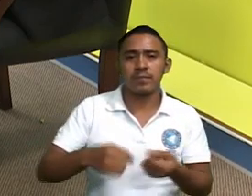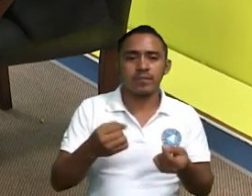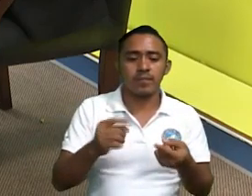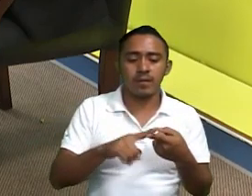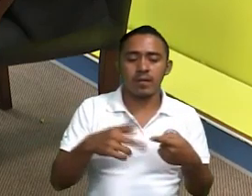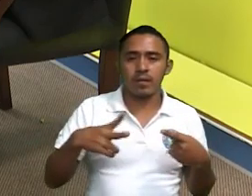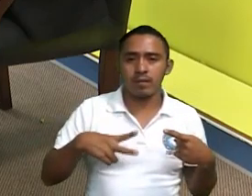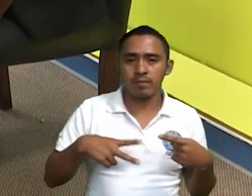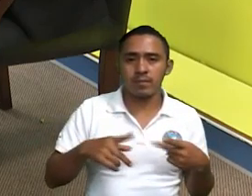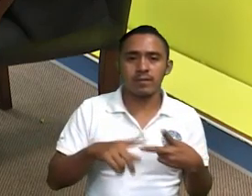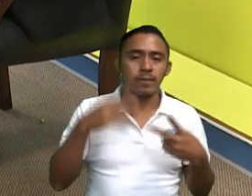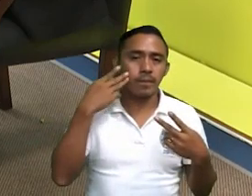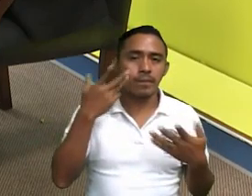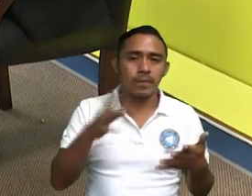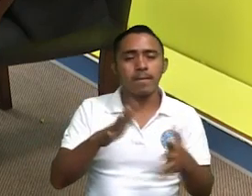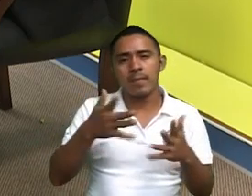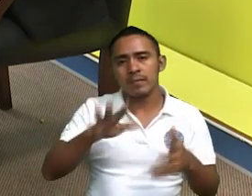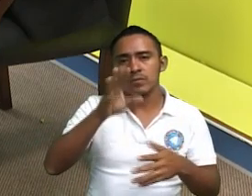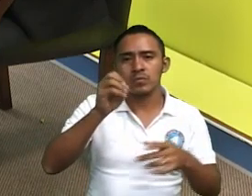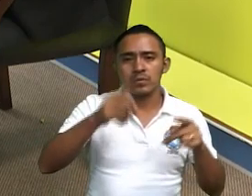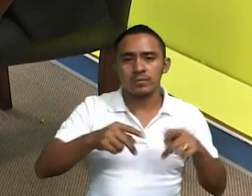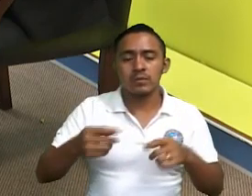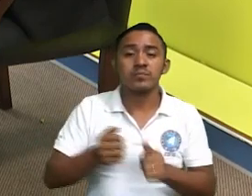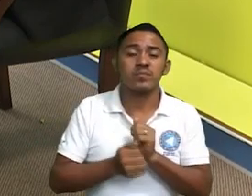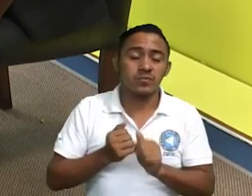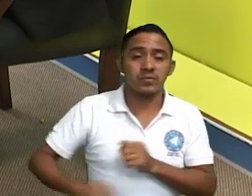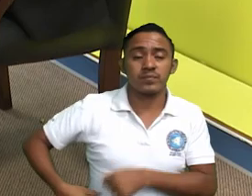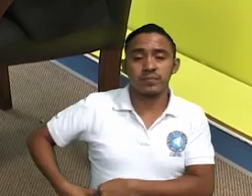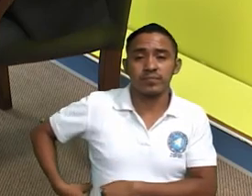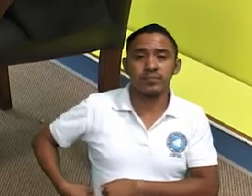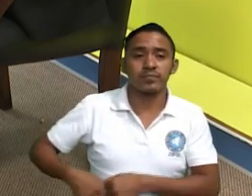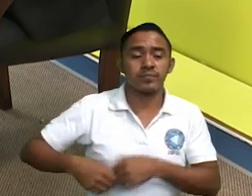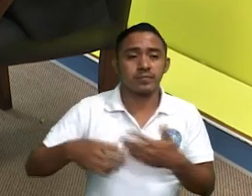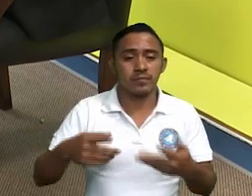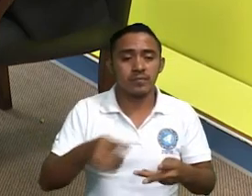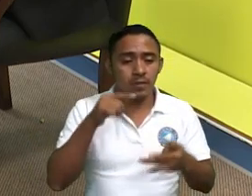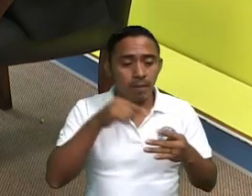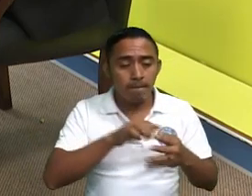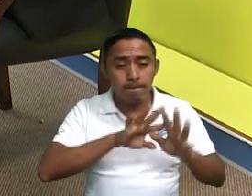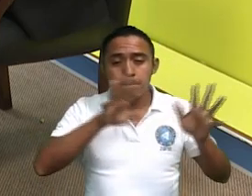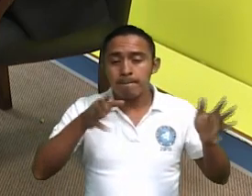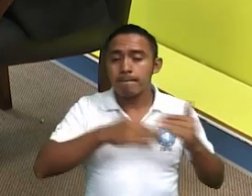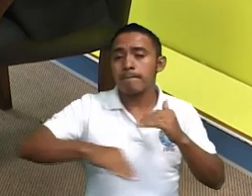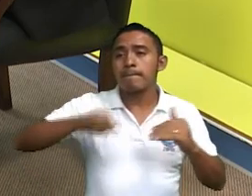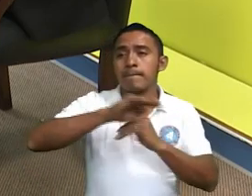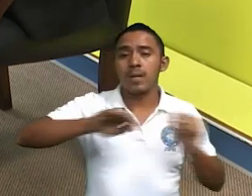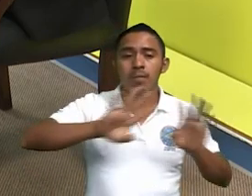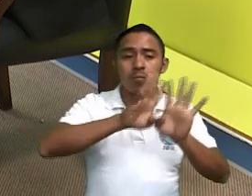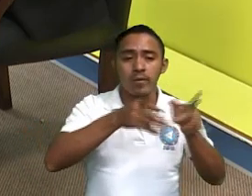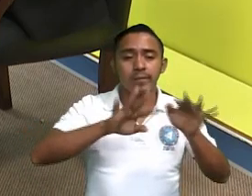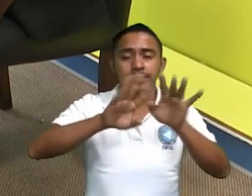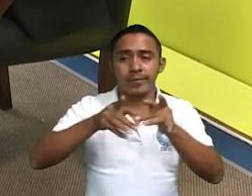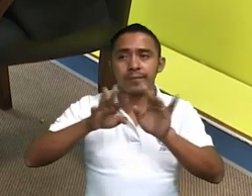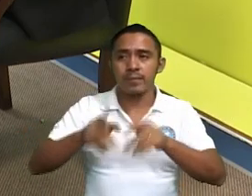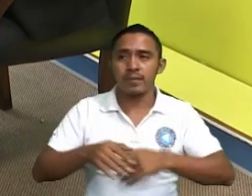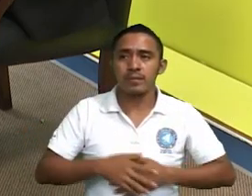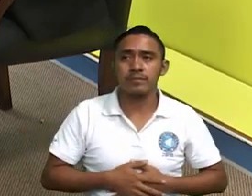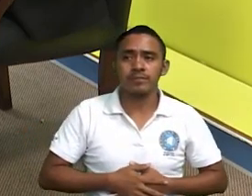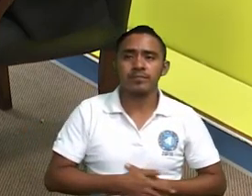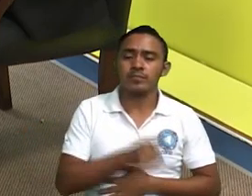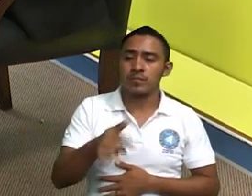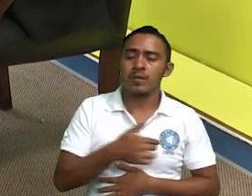se han intervenido alrededor de 50 pacientes con problemas de la vesícula. La gran mayoría de esas han sido mujeres. Son muy frecuentes las jornadas precisamente